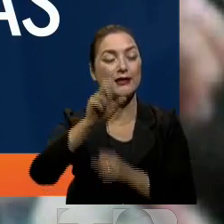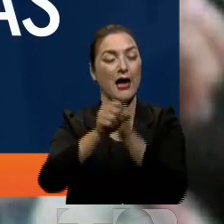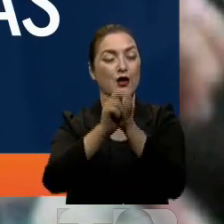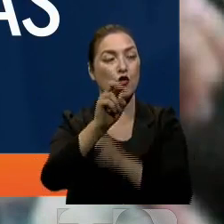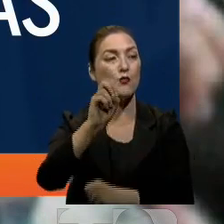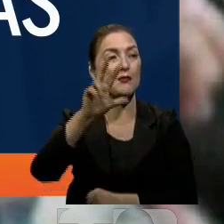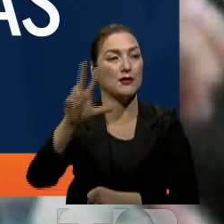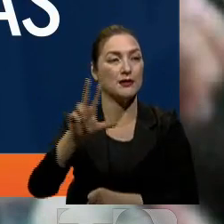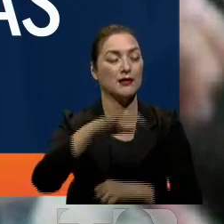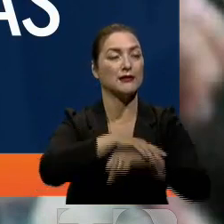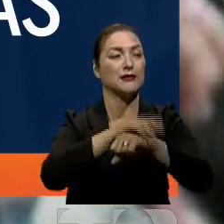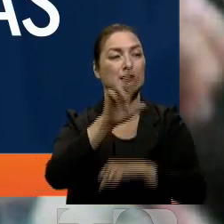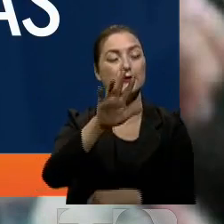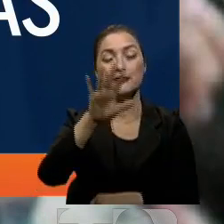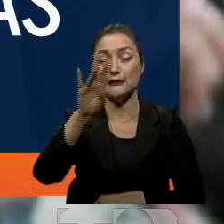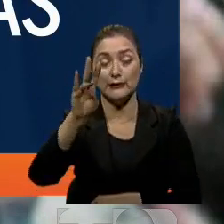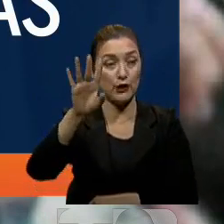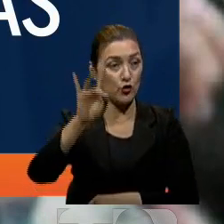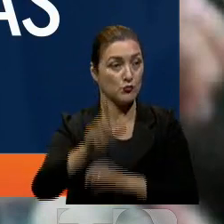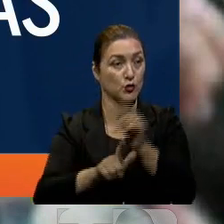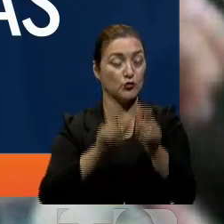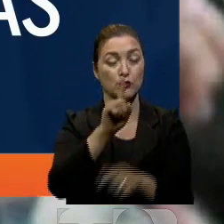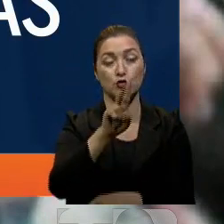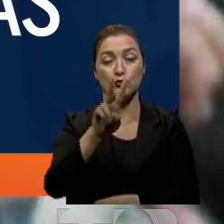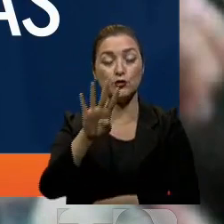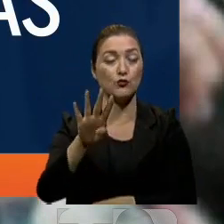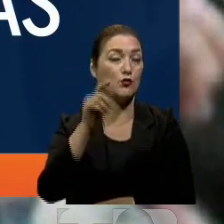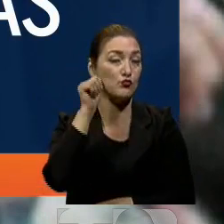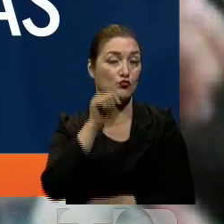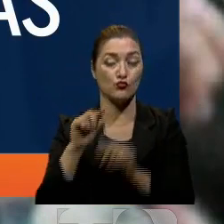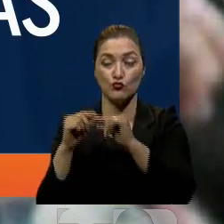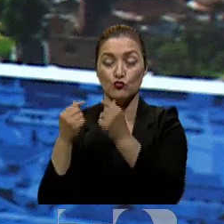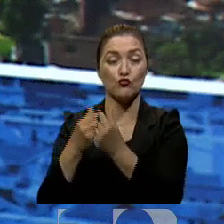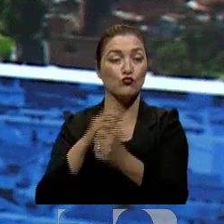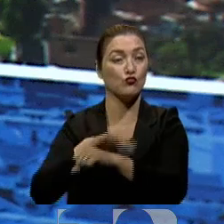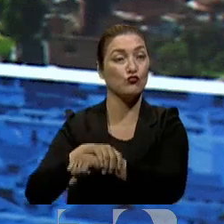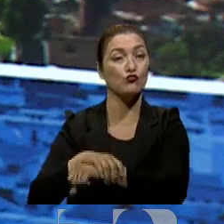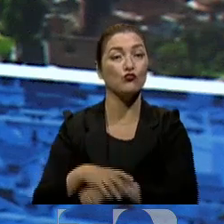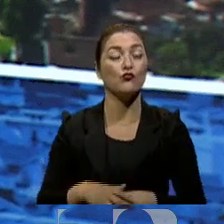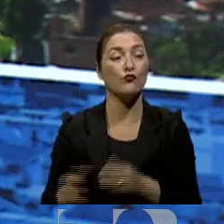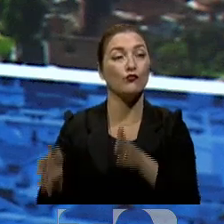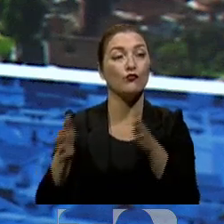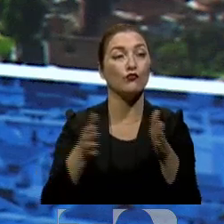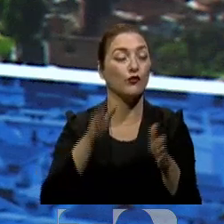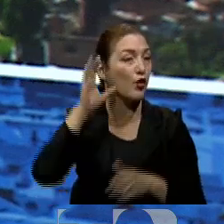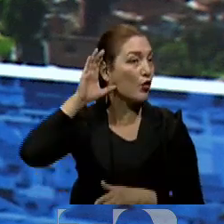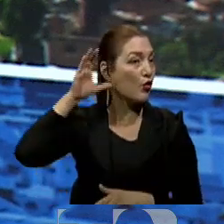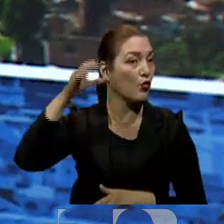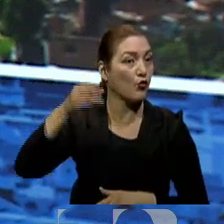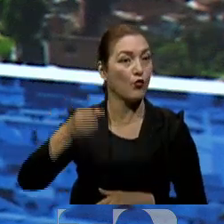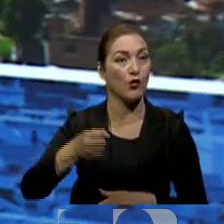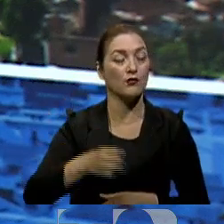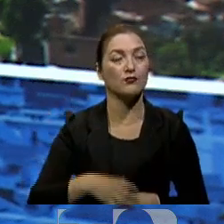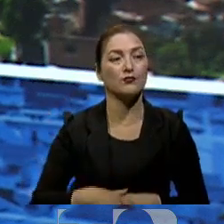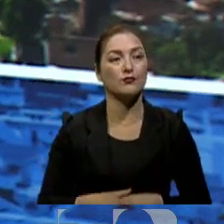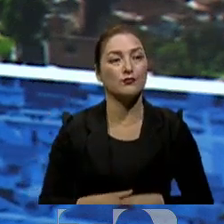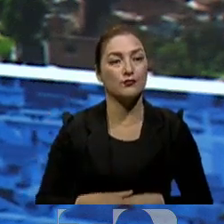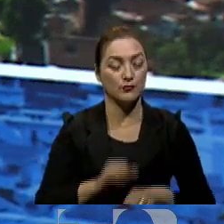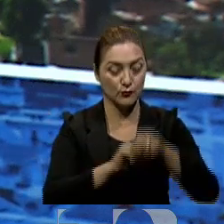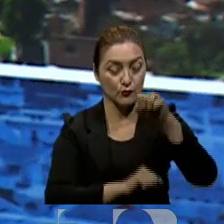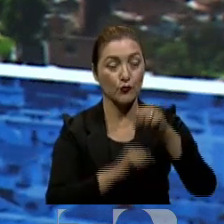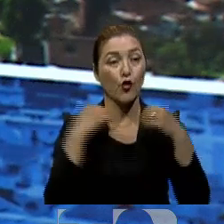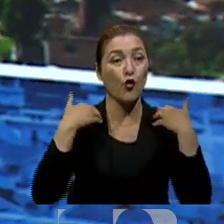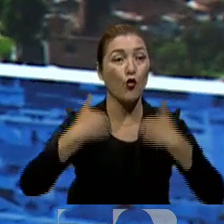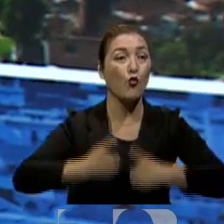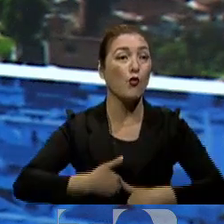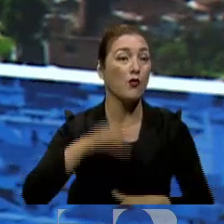personas. Además, 124 bandas fueron desarticuladas. En Cuenca se encontró el cuerpo de